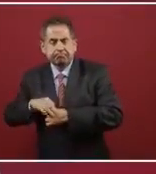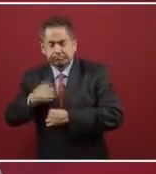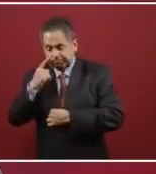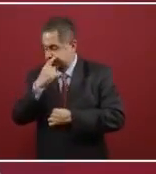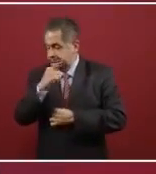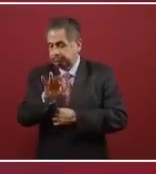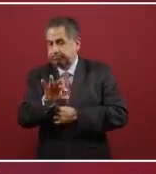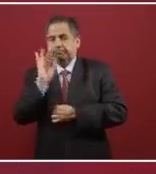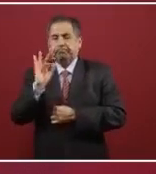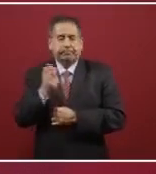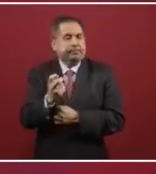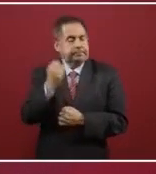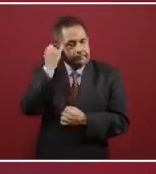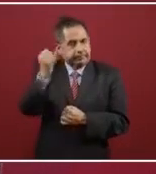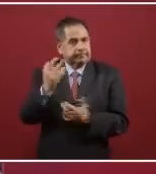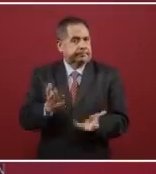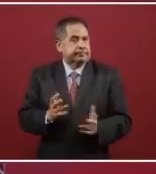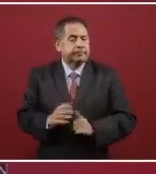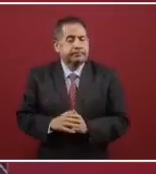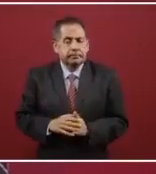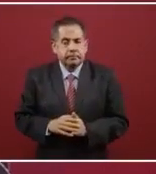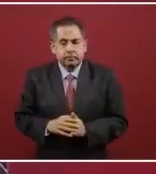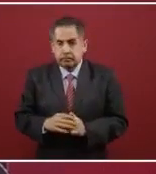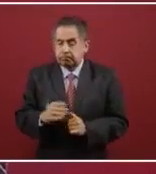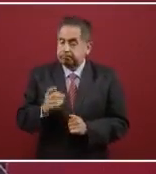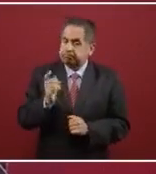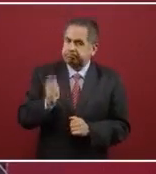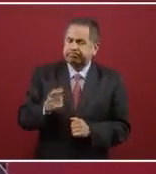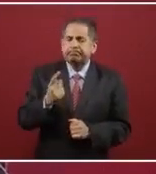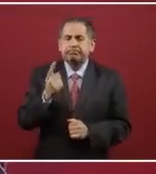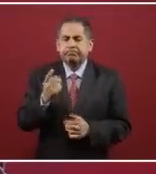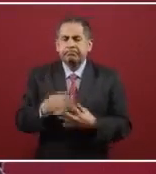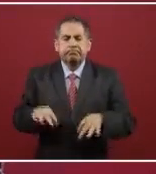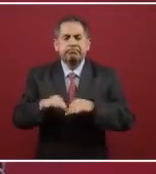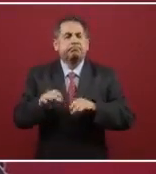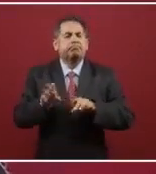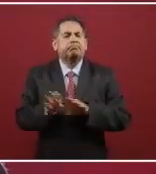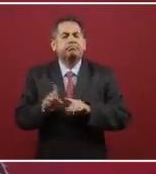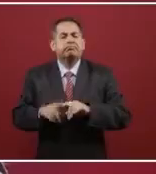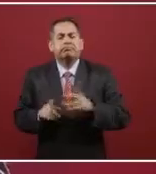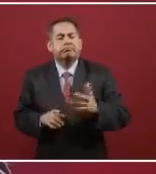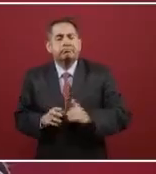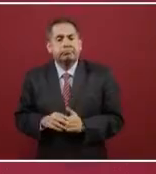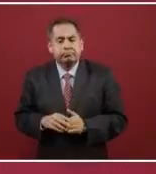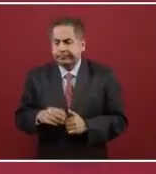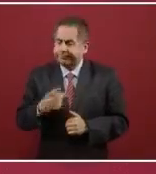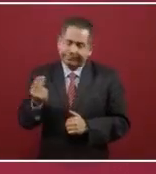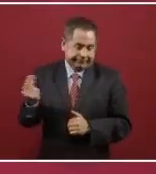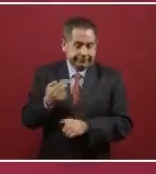Ese es nuestro punto de vista y nos importa mucho, sí, el que se